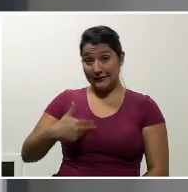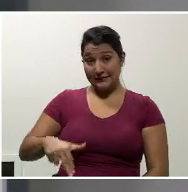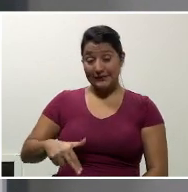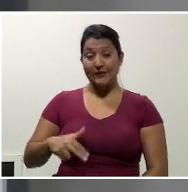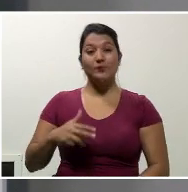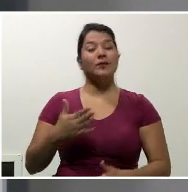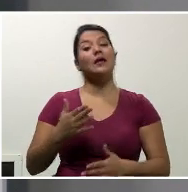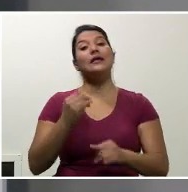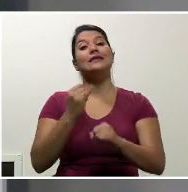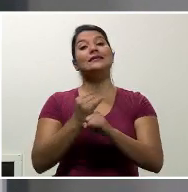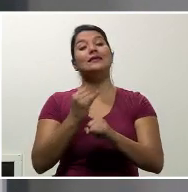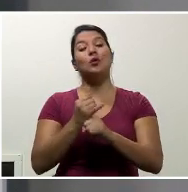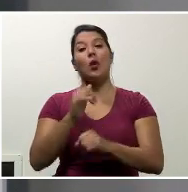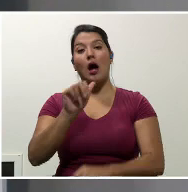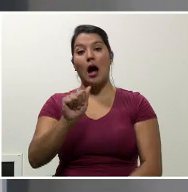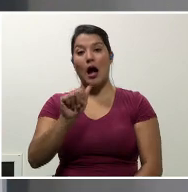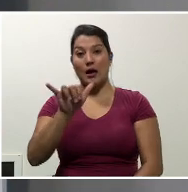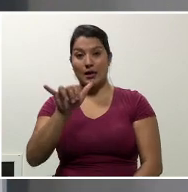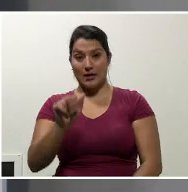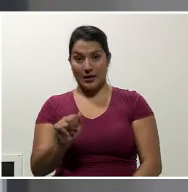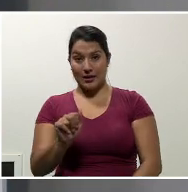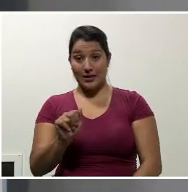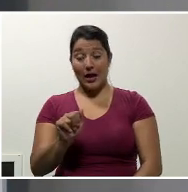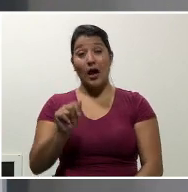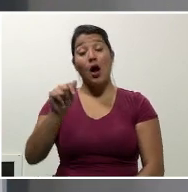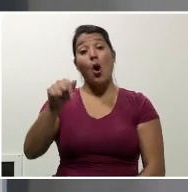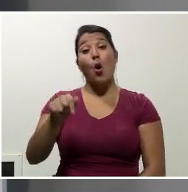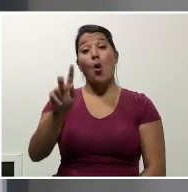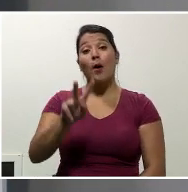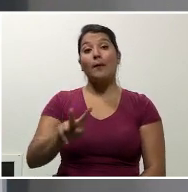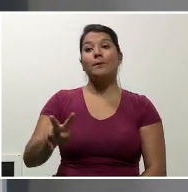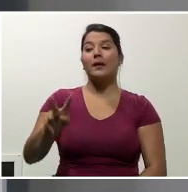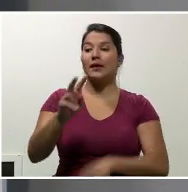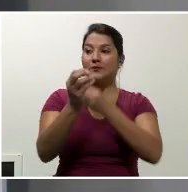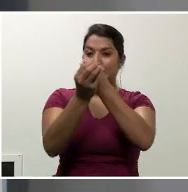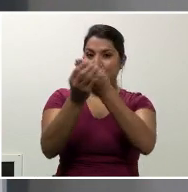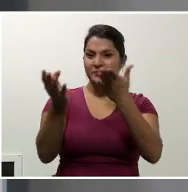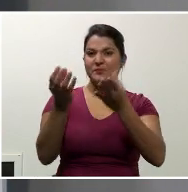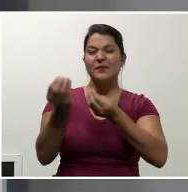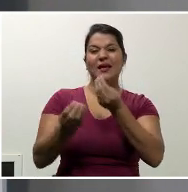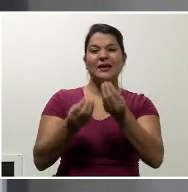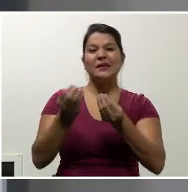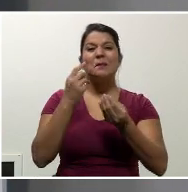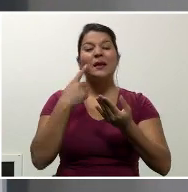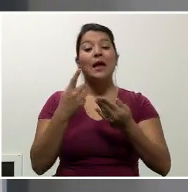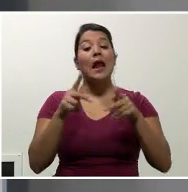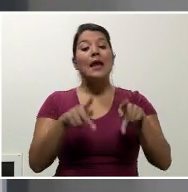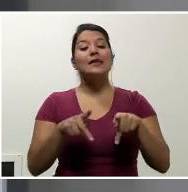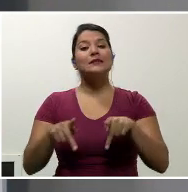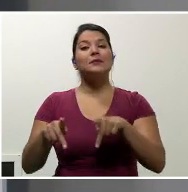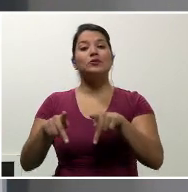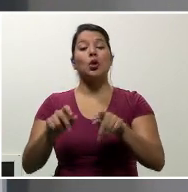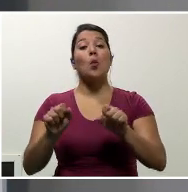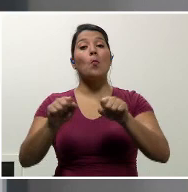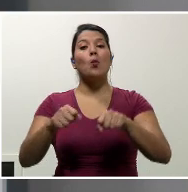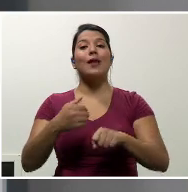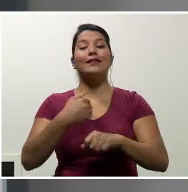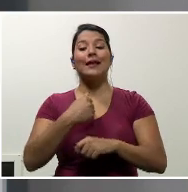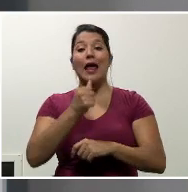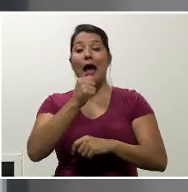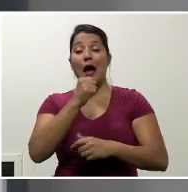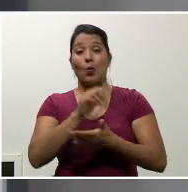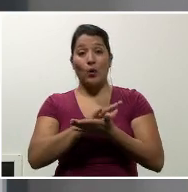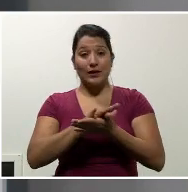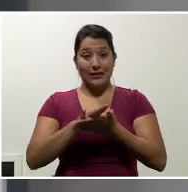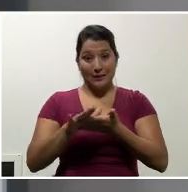y Alcantarillados anunciará este viernes las medidas que tomará para que la población cuente con agua